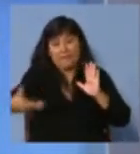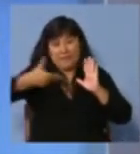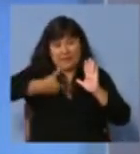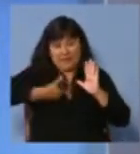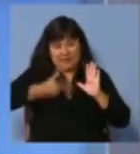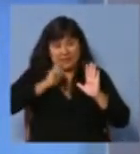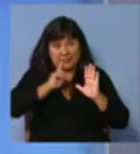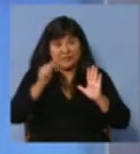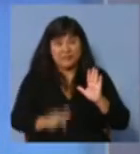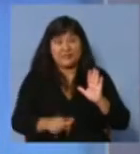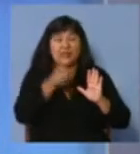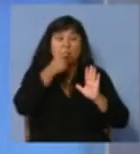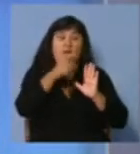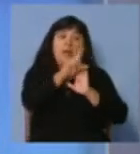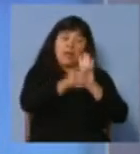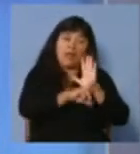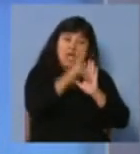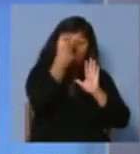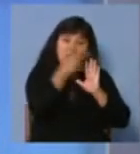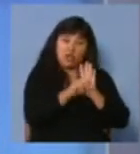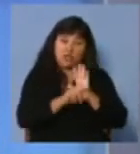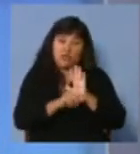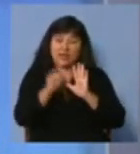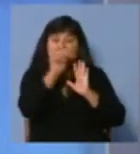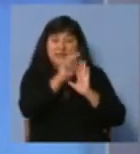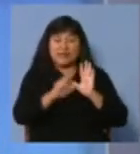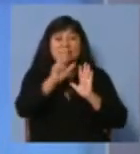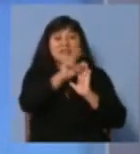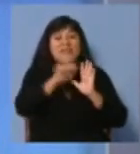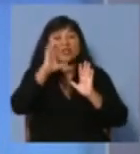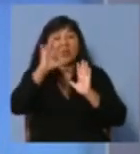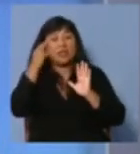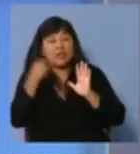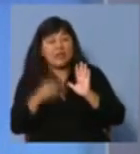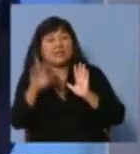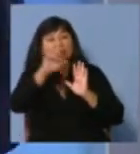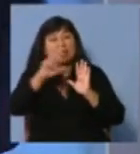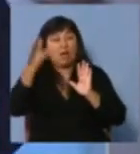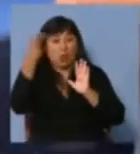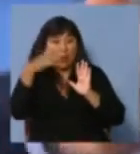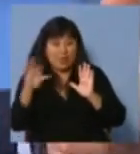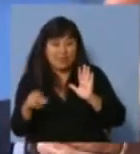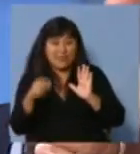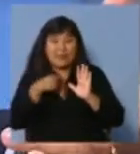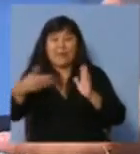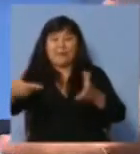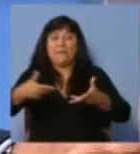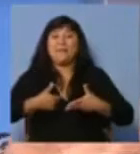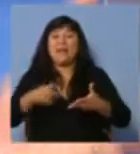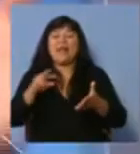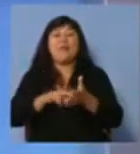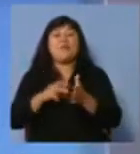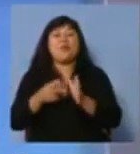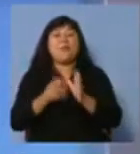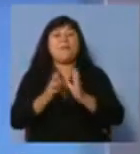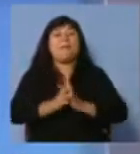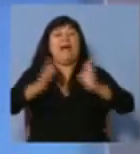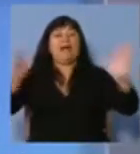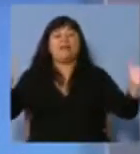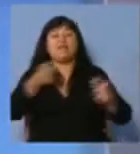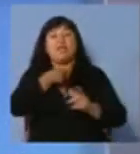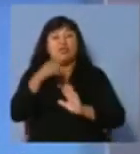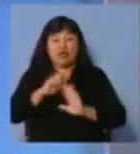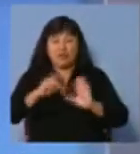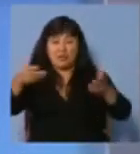159 artículo 159 y 340 y códigos para evitar un agravamiento la situación es facultad